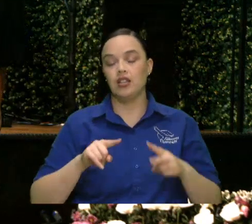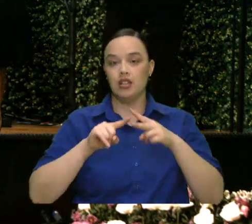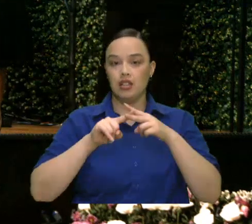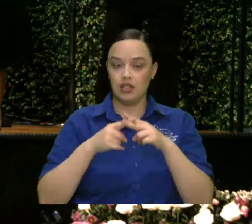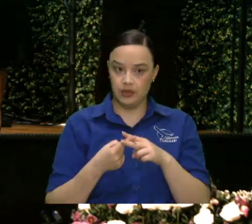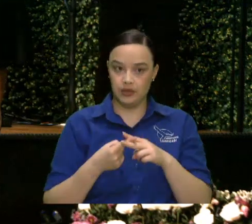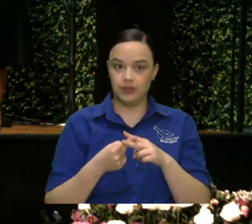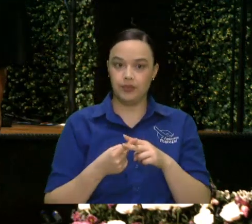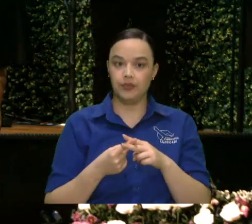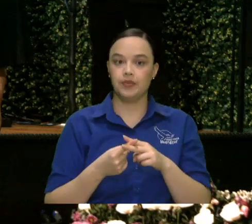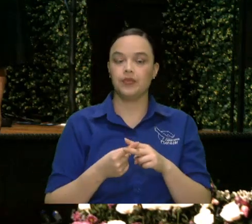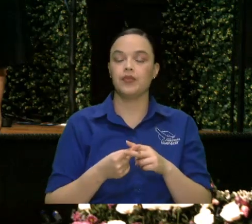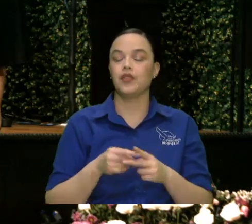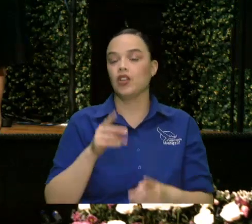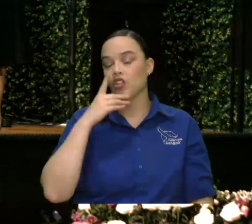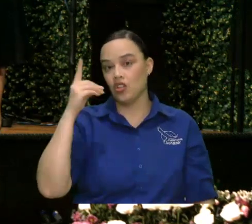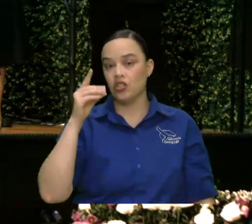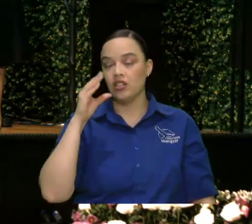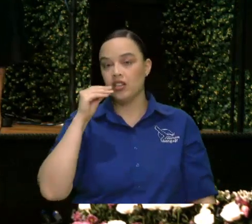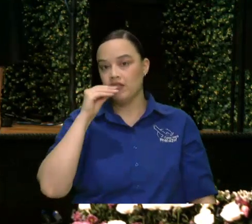este está hablando